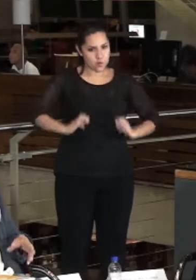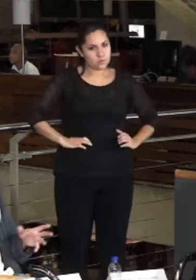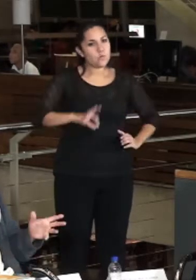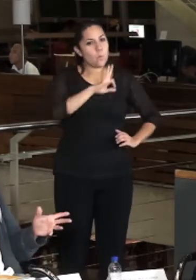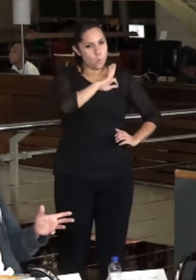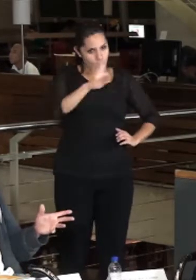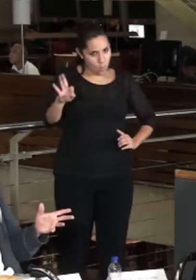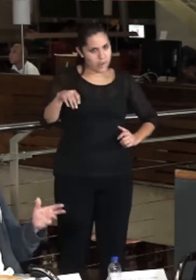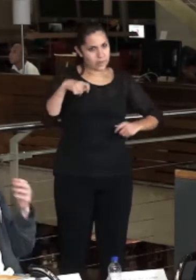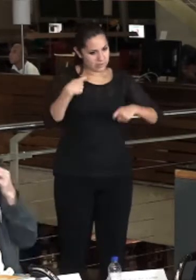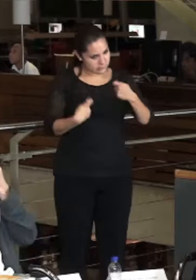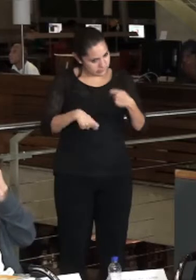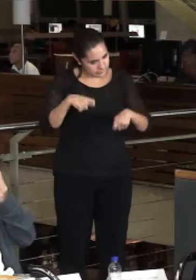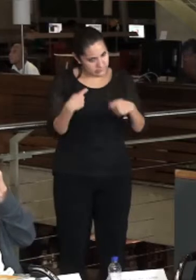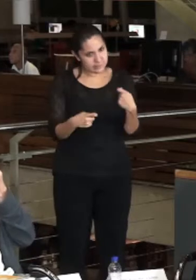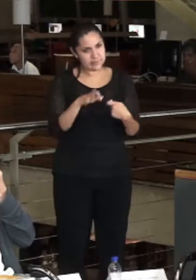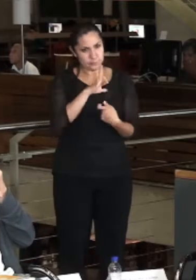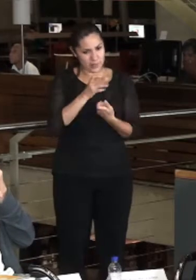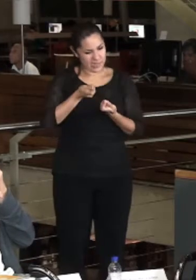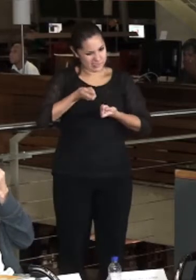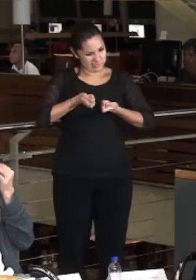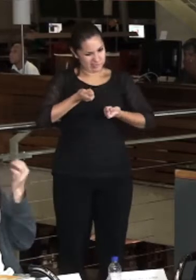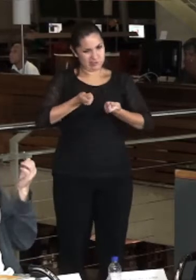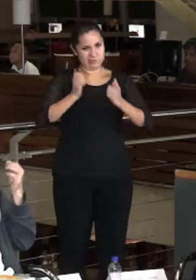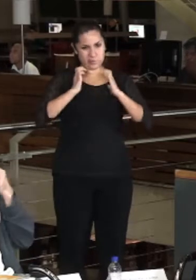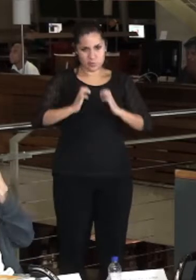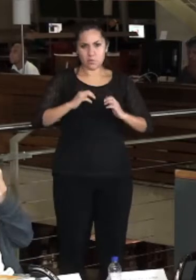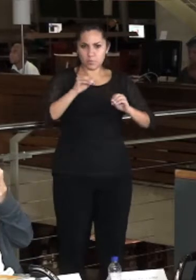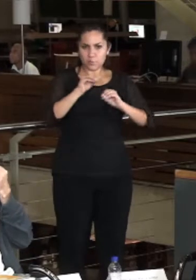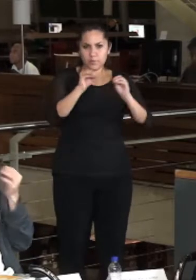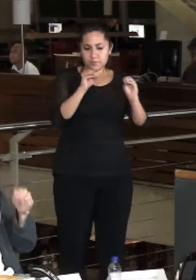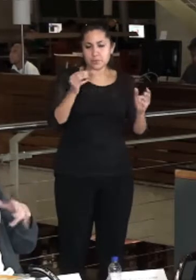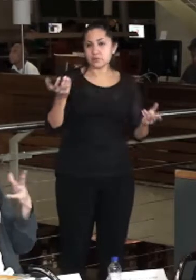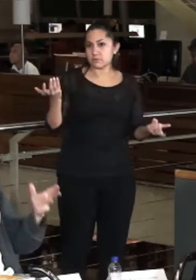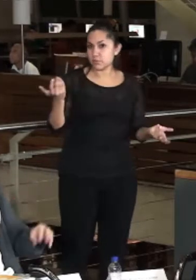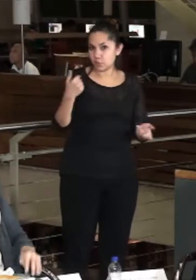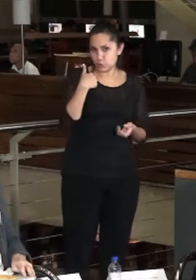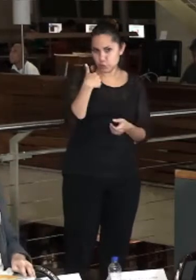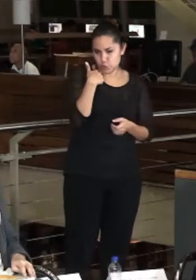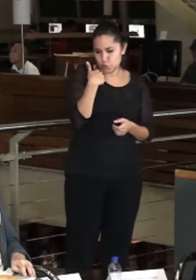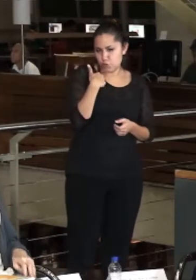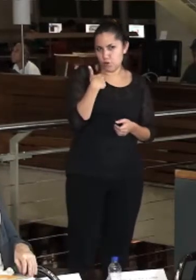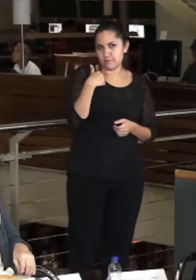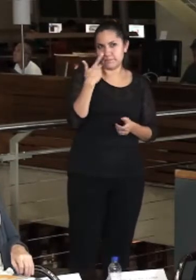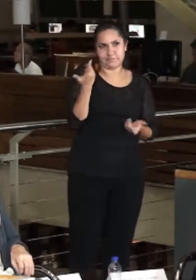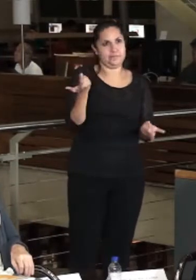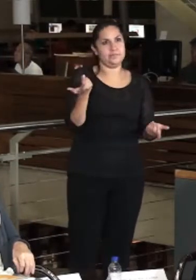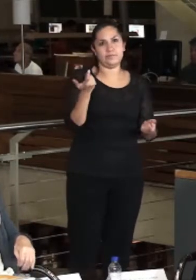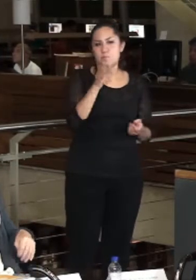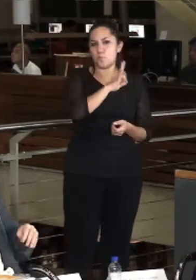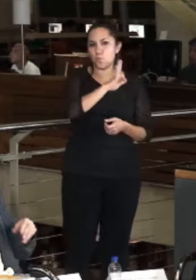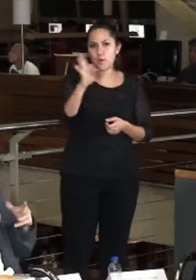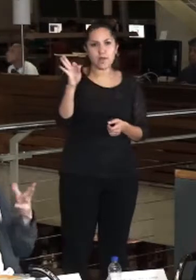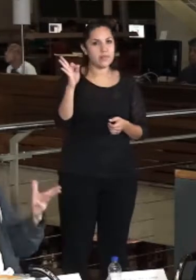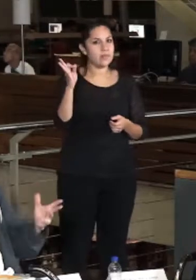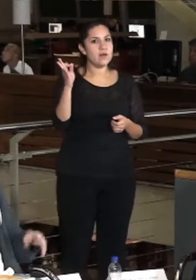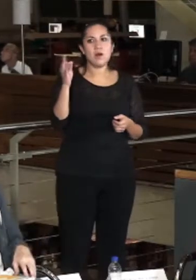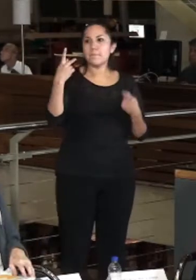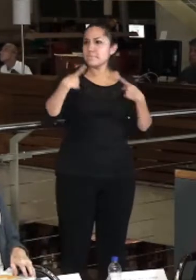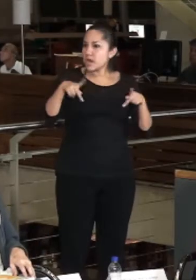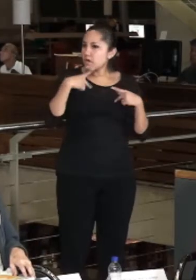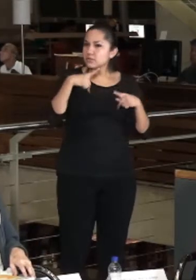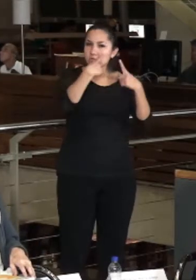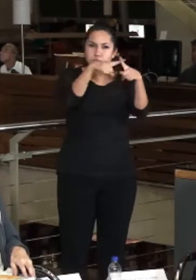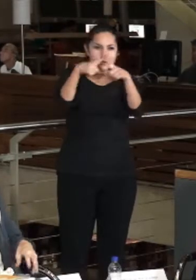y la verdad que si yo tengo podría preguntar muchísimas cosas ahora a gente pero les